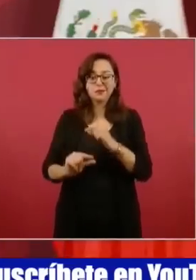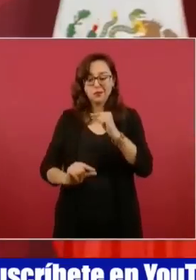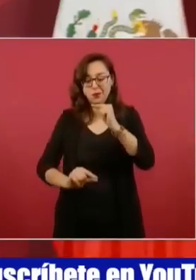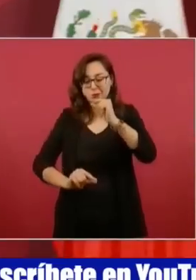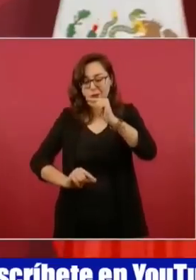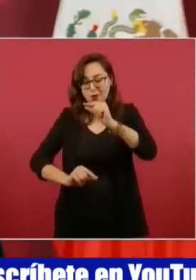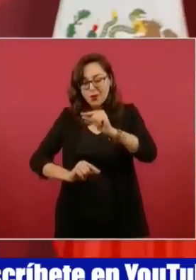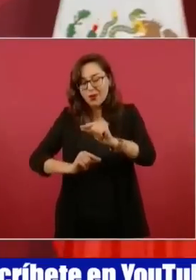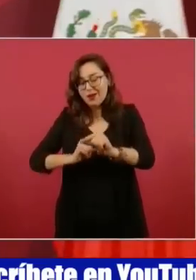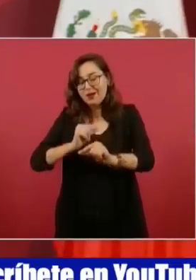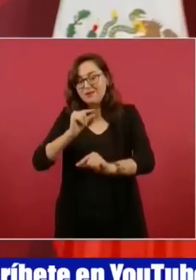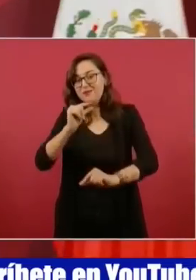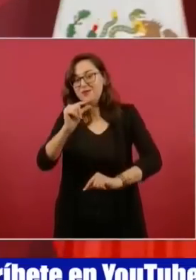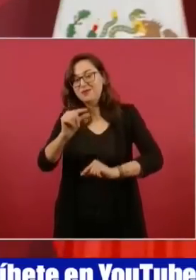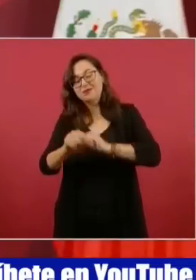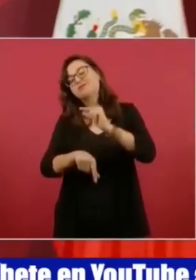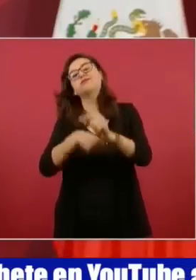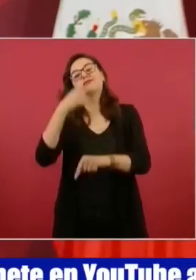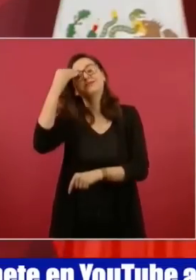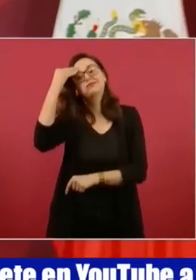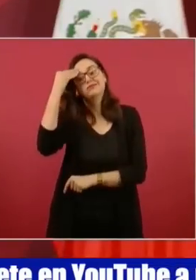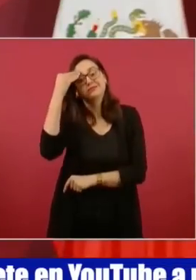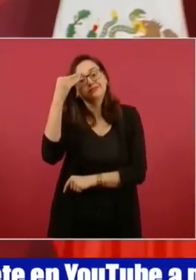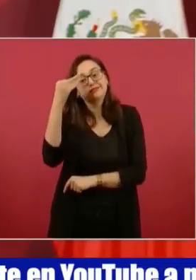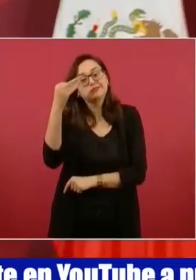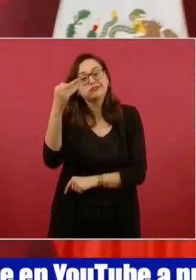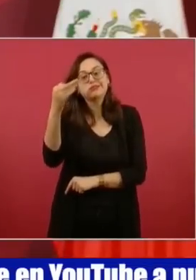que llevan tiempo.